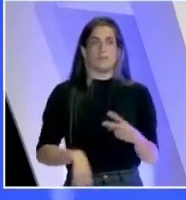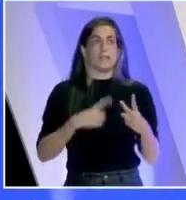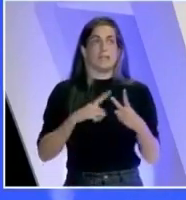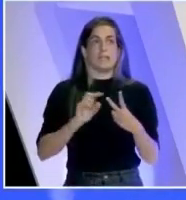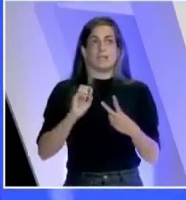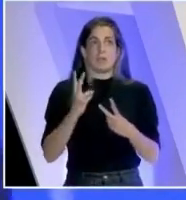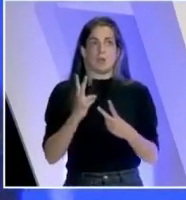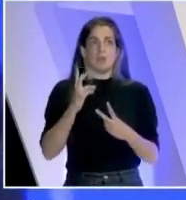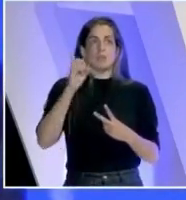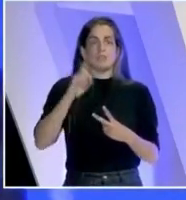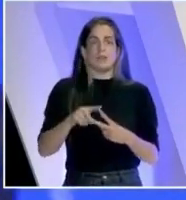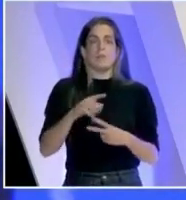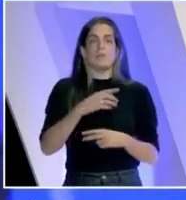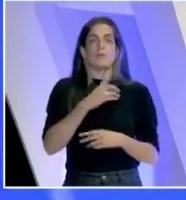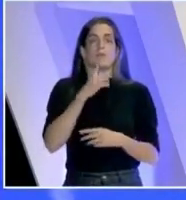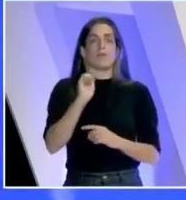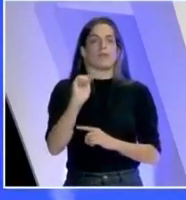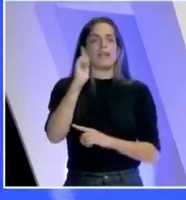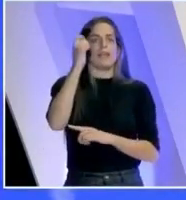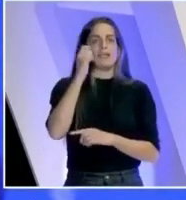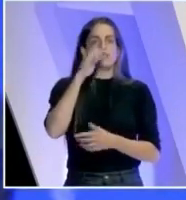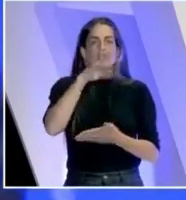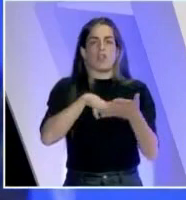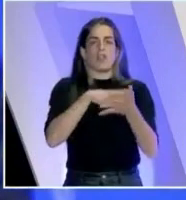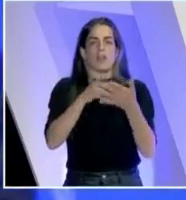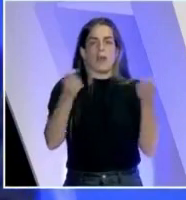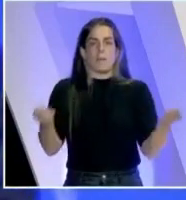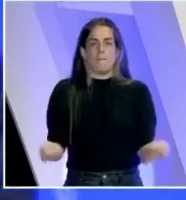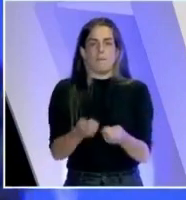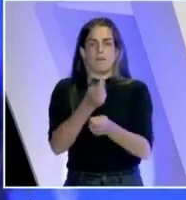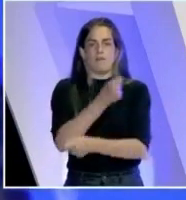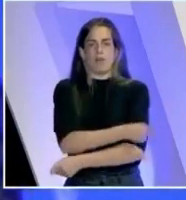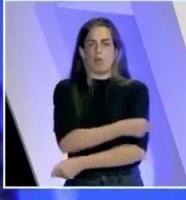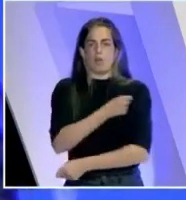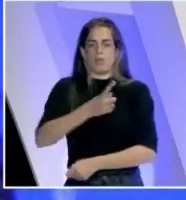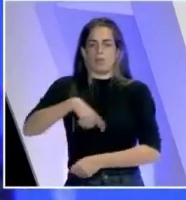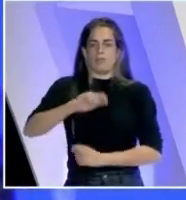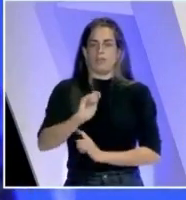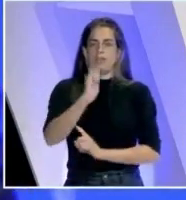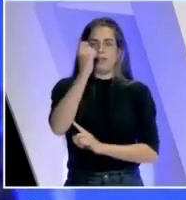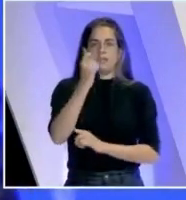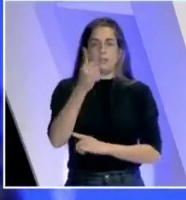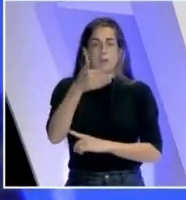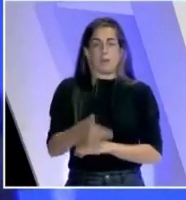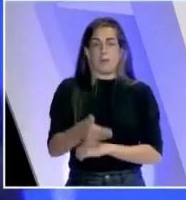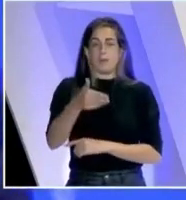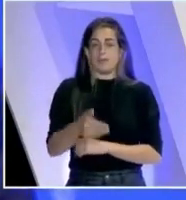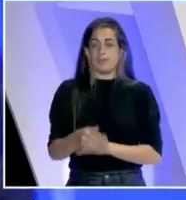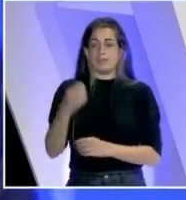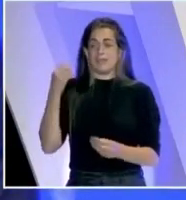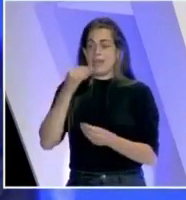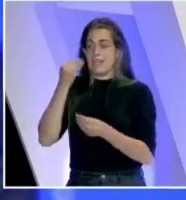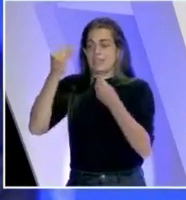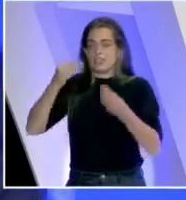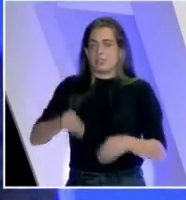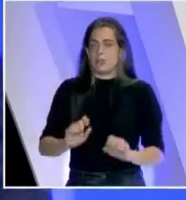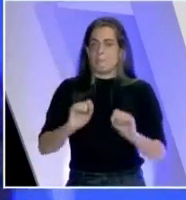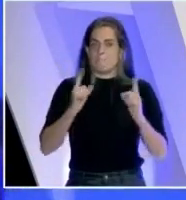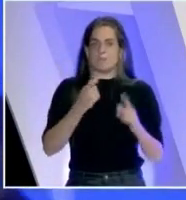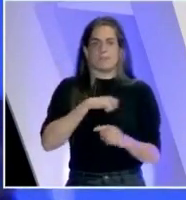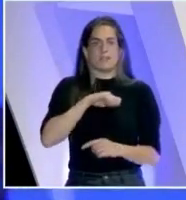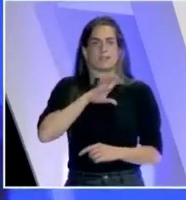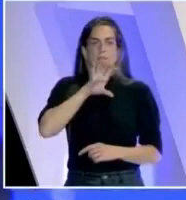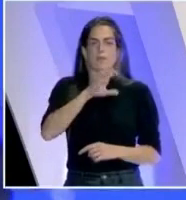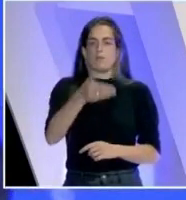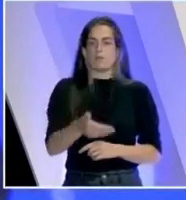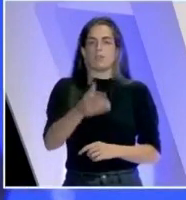partimos también con el éxito de la campaña de vacunación, la más importante de la historia de la humanidad y, por tanto, también de nuestro país, tras